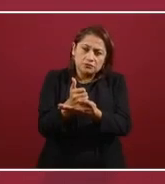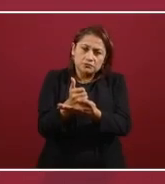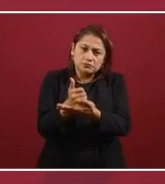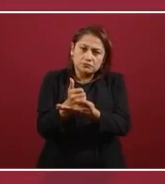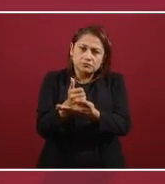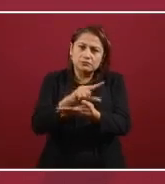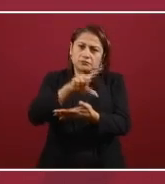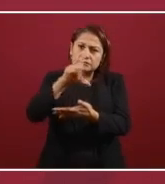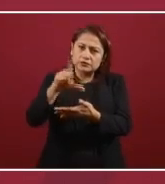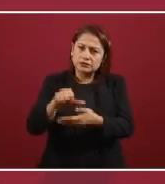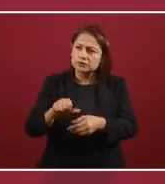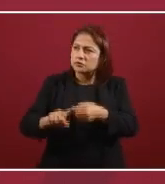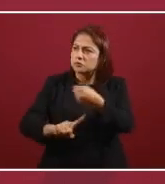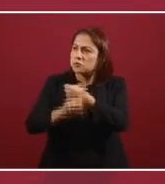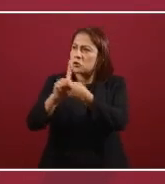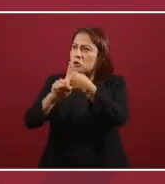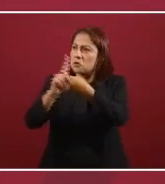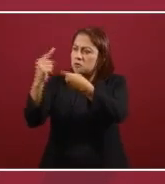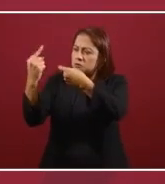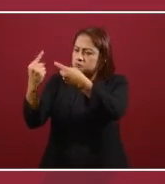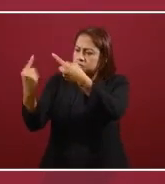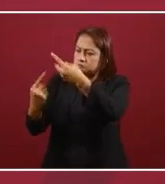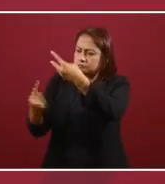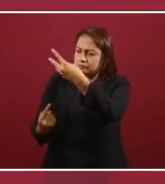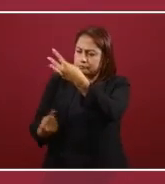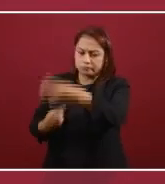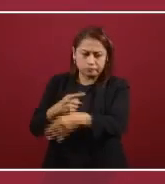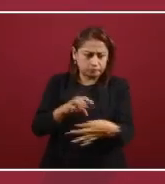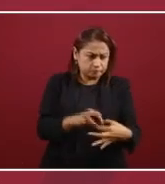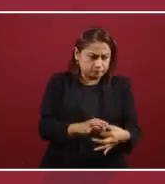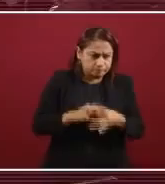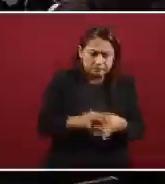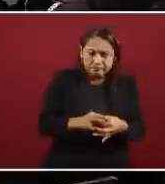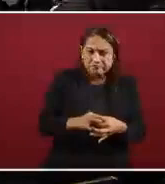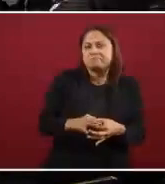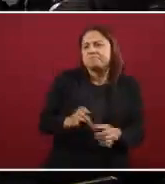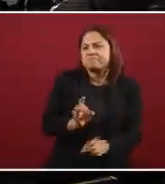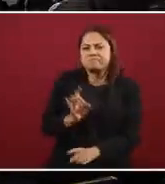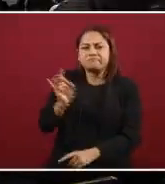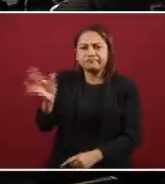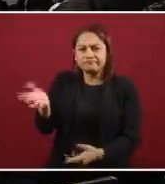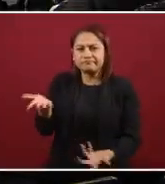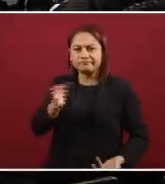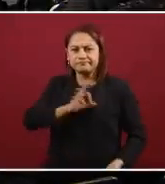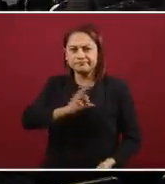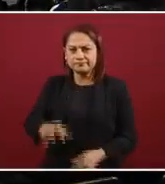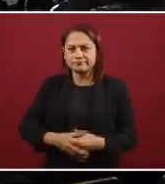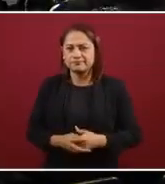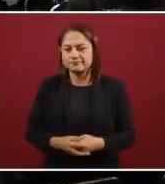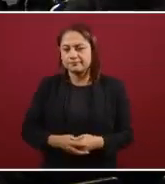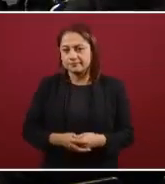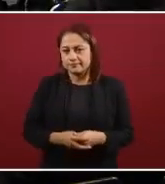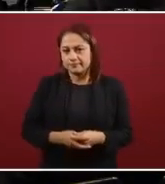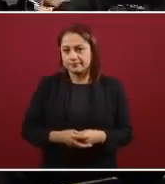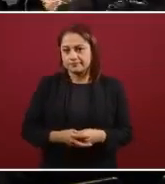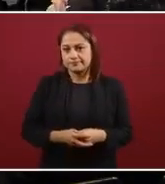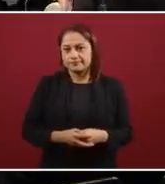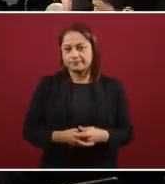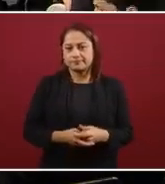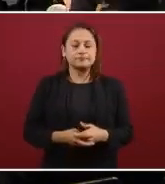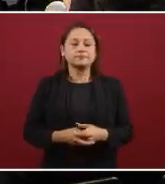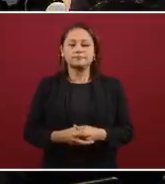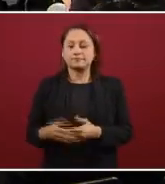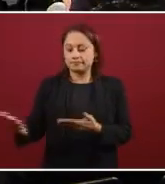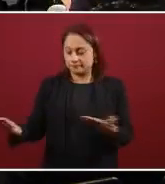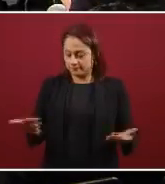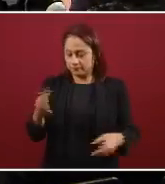los problemas, una sociedad más humana y más fraterna. Y ahora sí que el doctor nos pueda contestar sobre